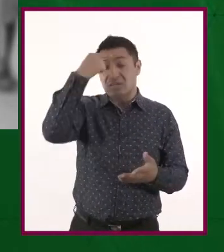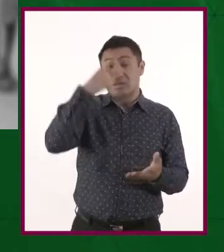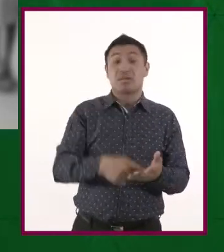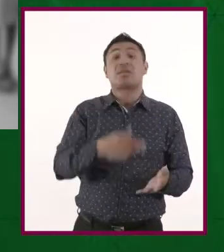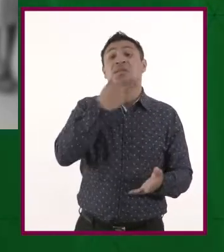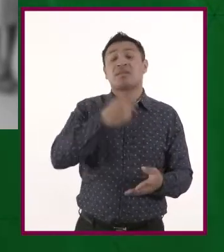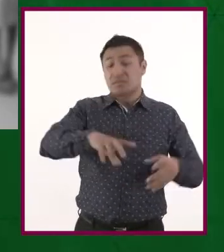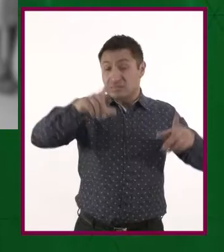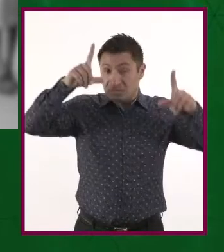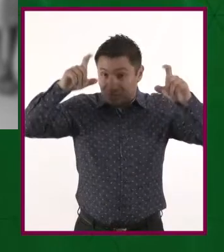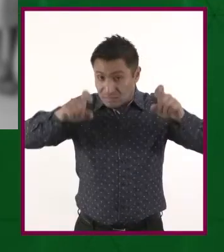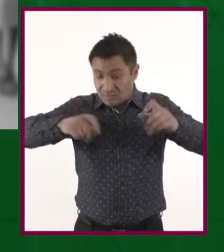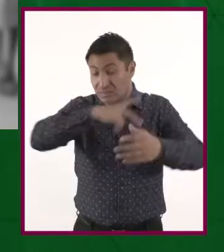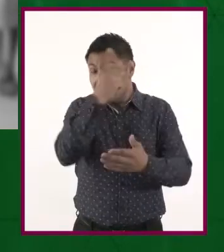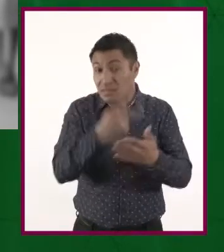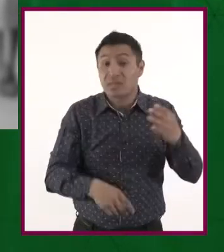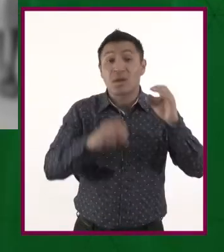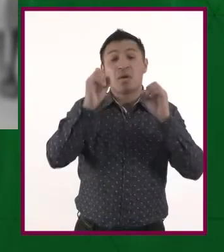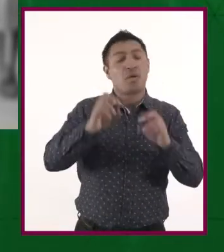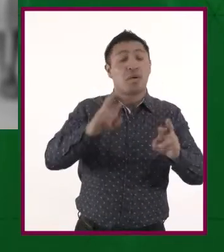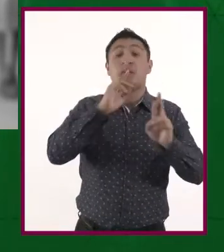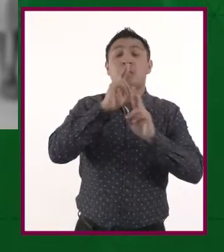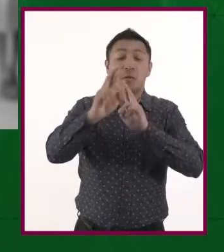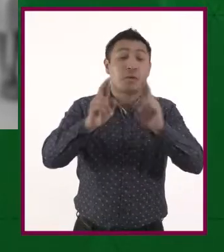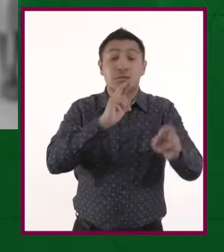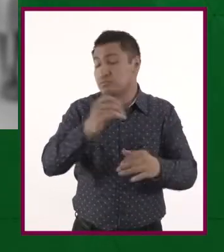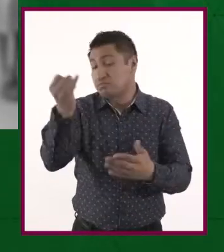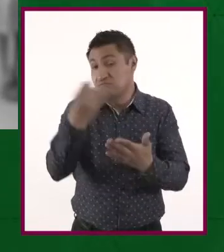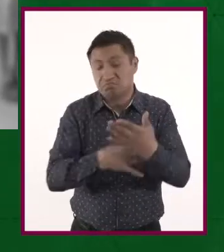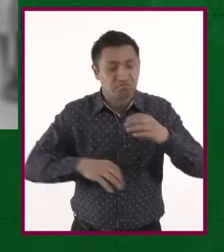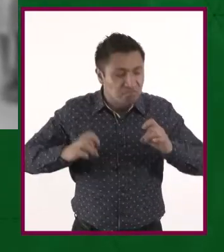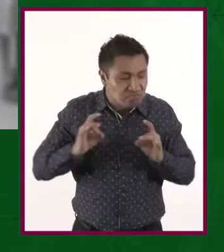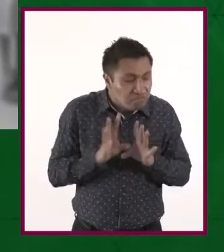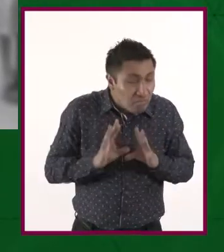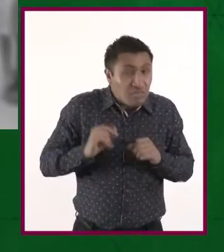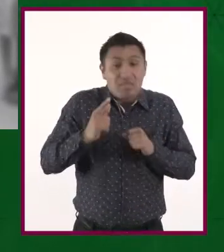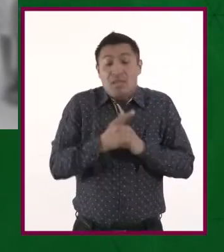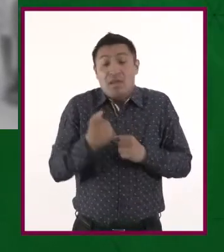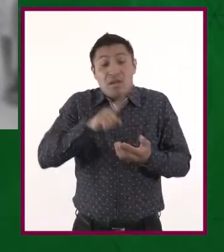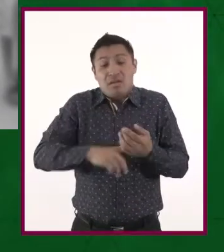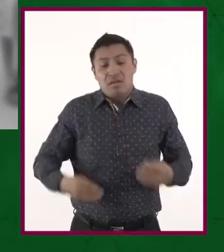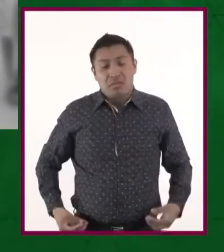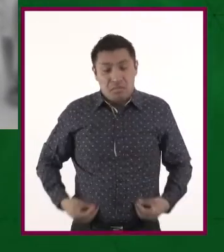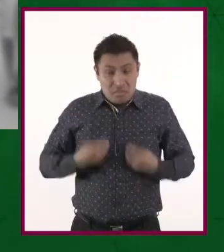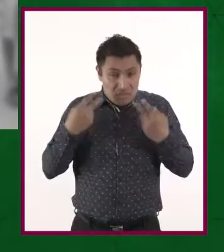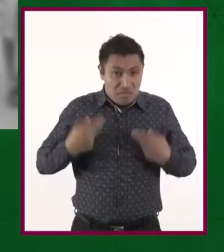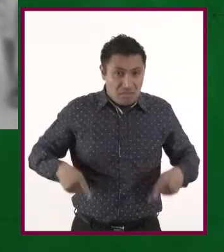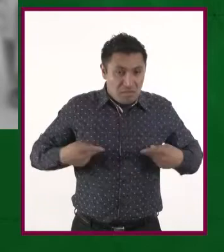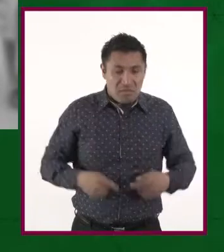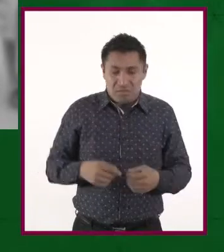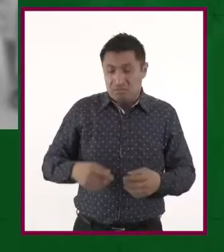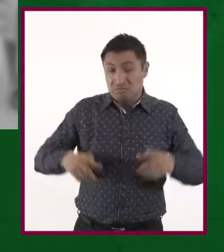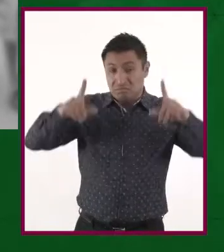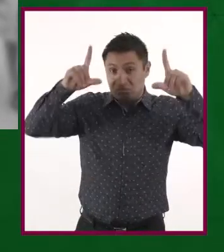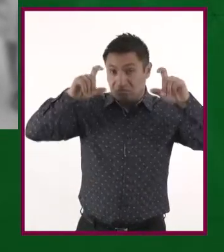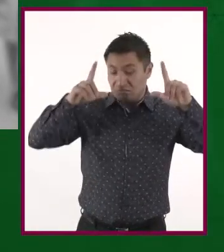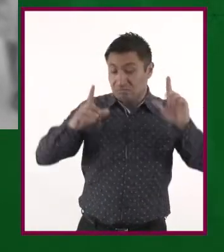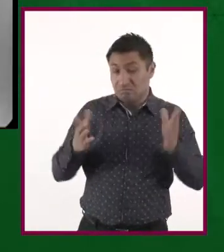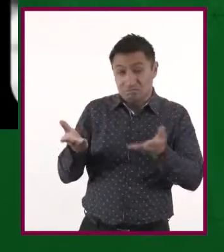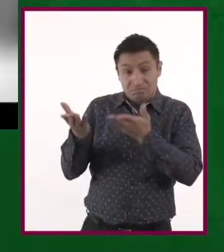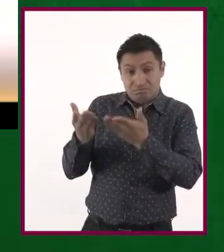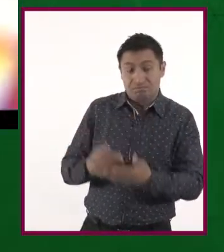la toma o piensas que es el resultado de una imagen espontánea de la vida de algunas personas que aparecen en la